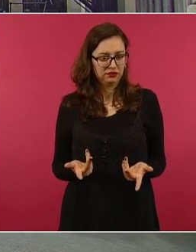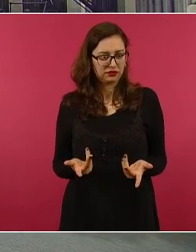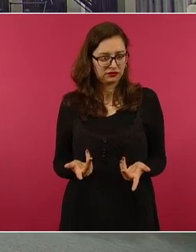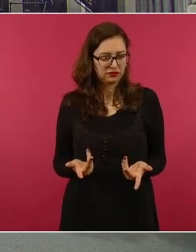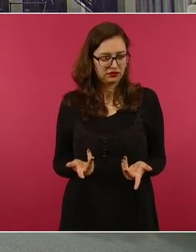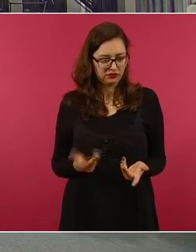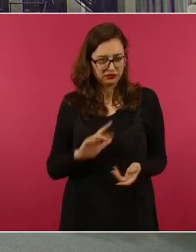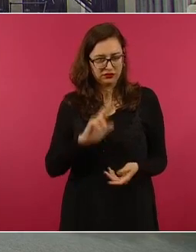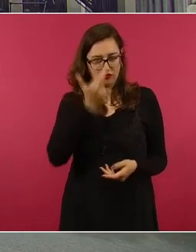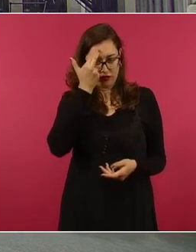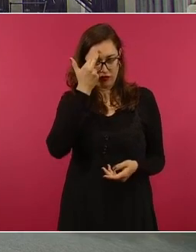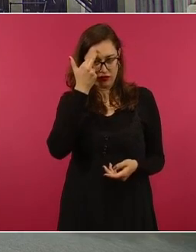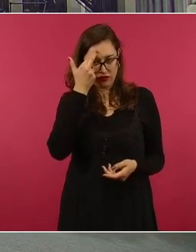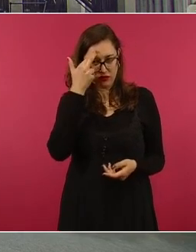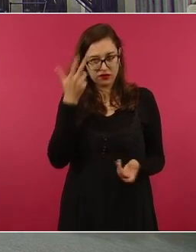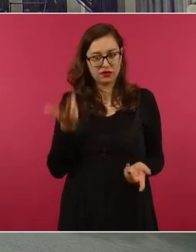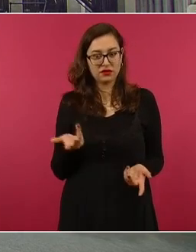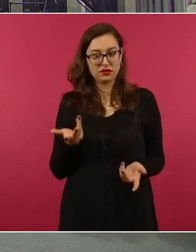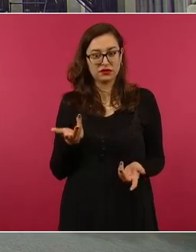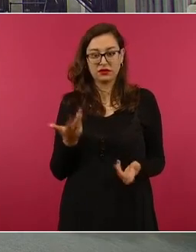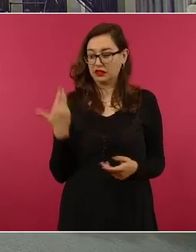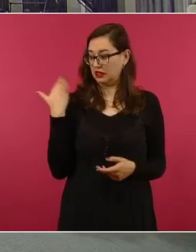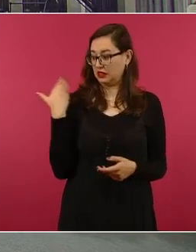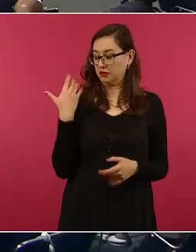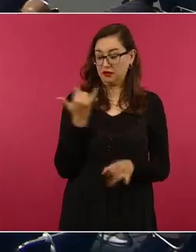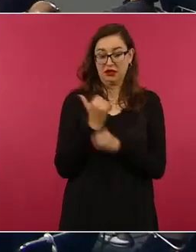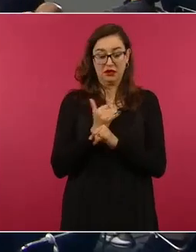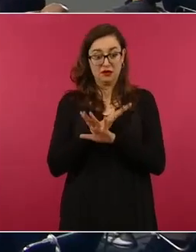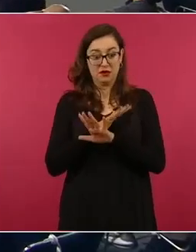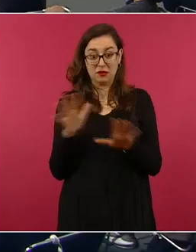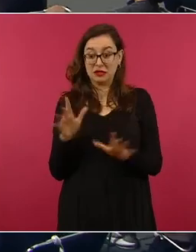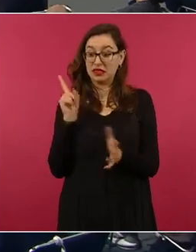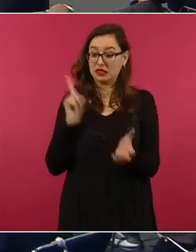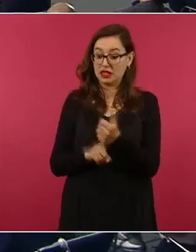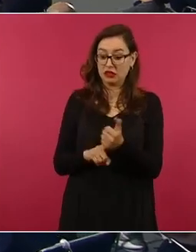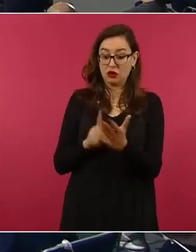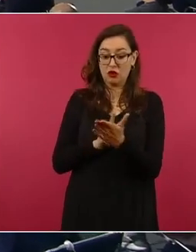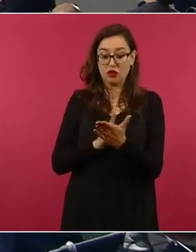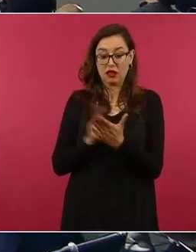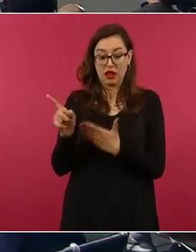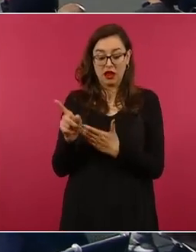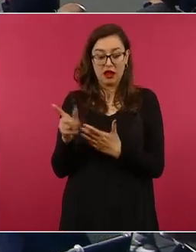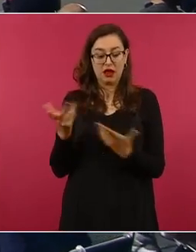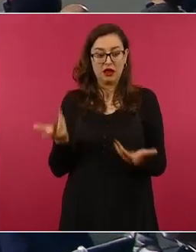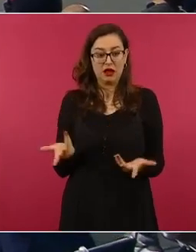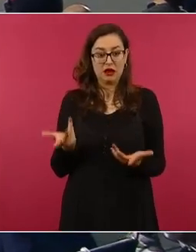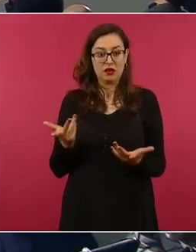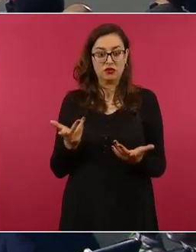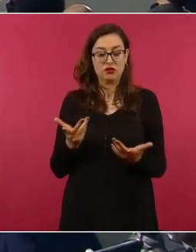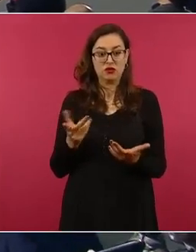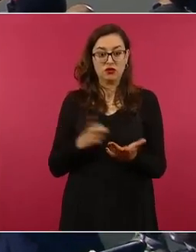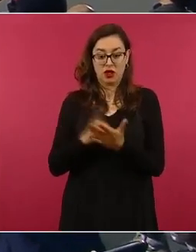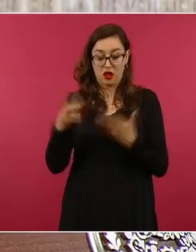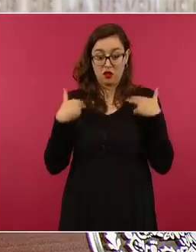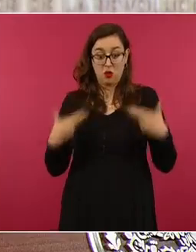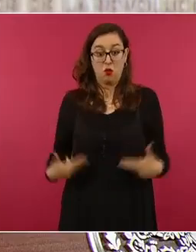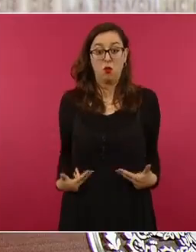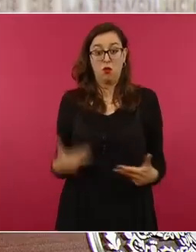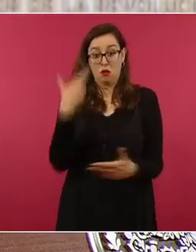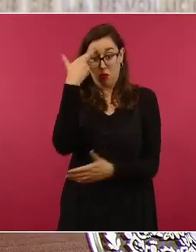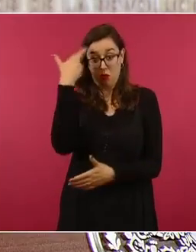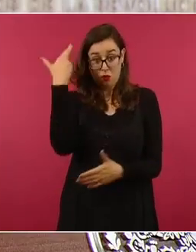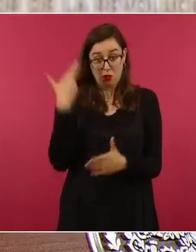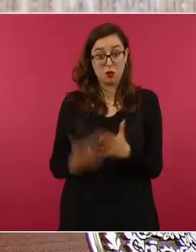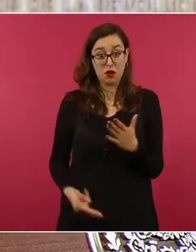de darse a conocer un informe de violación de derechos humanos, que eso es algo que también vamos a